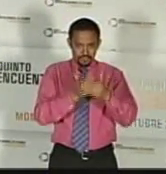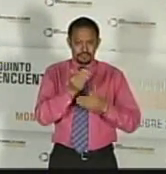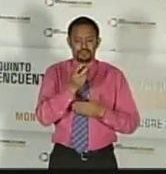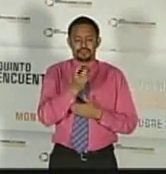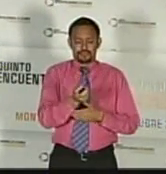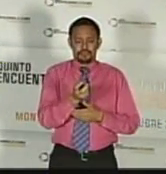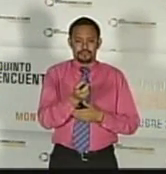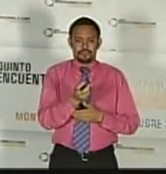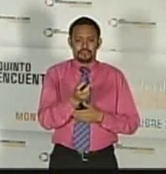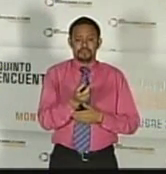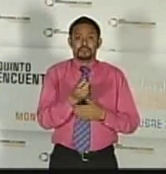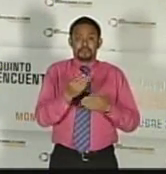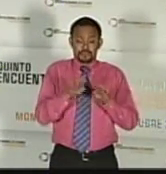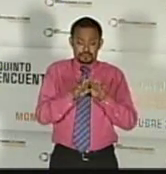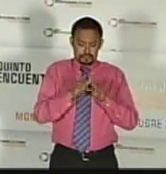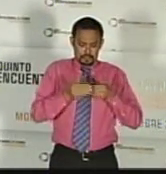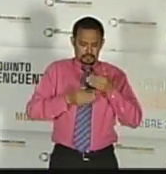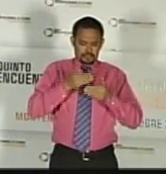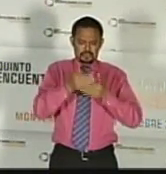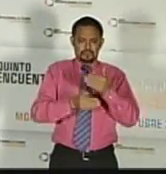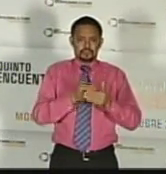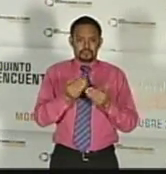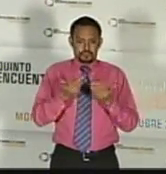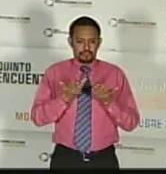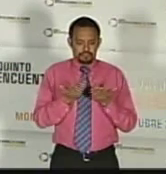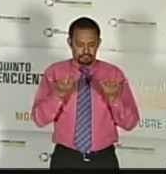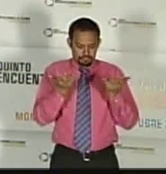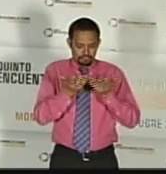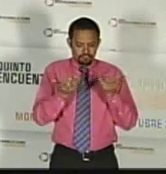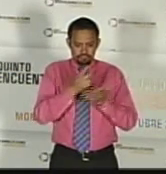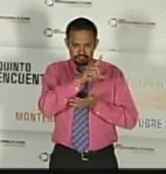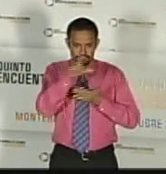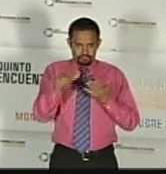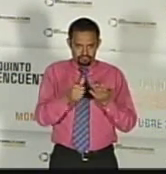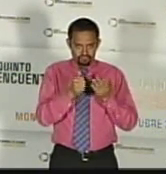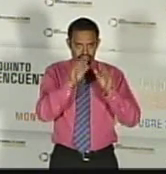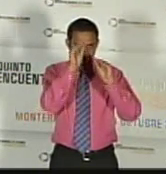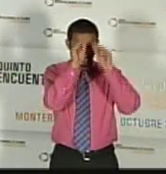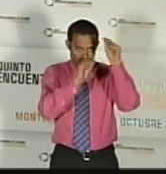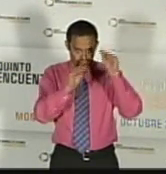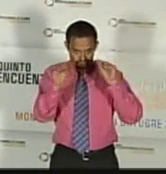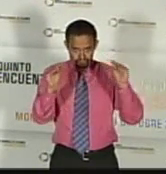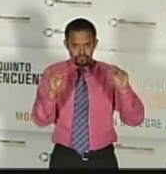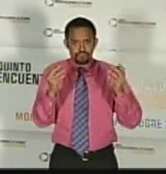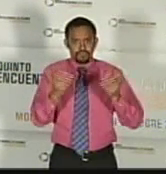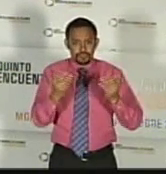esta espiral de la evolución que dibujé yo posteriormente, el origen